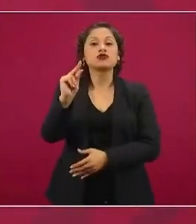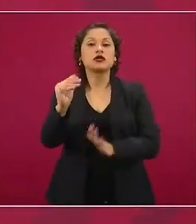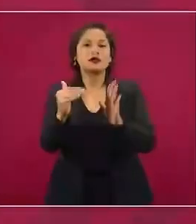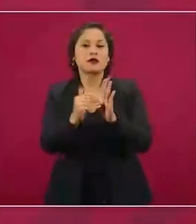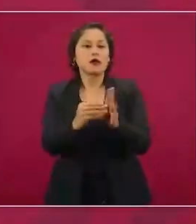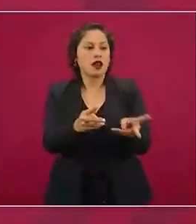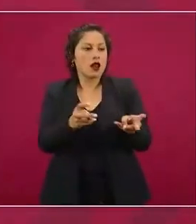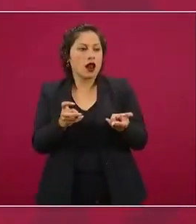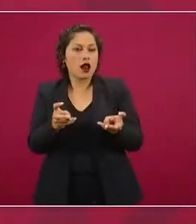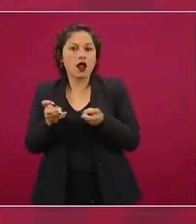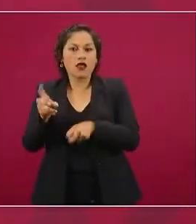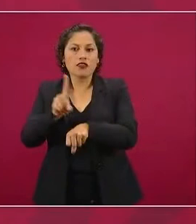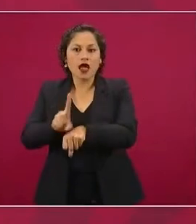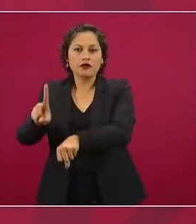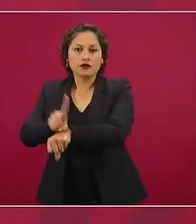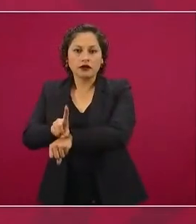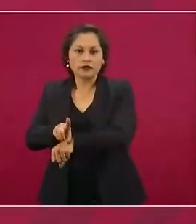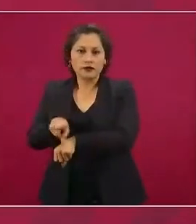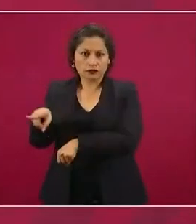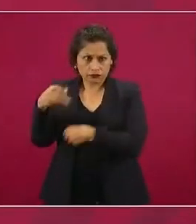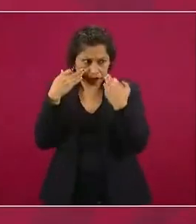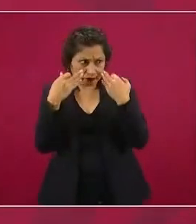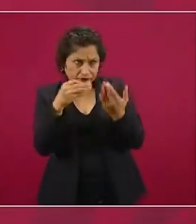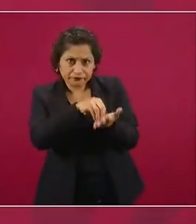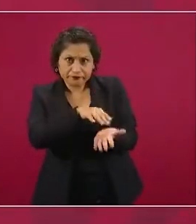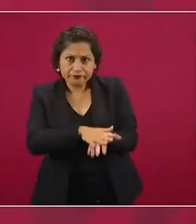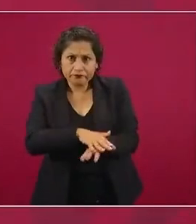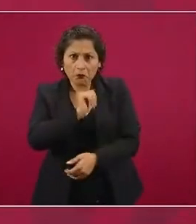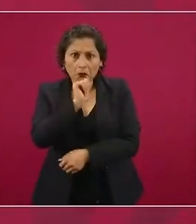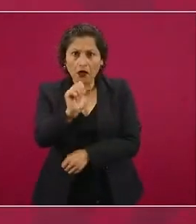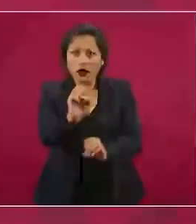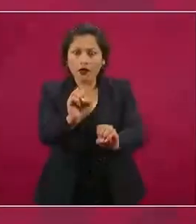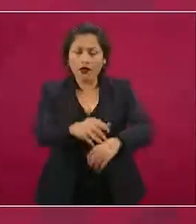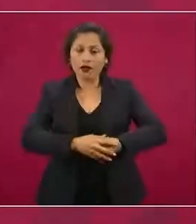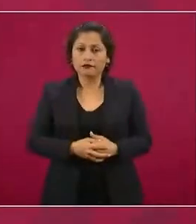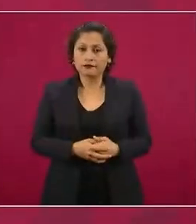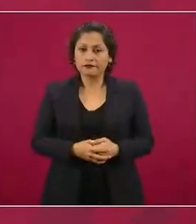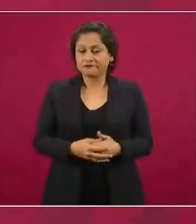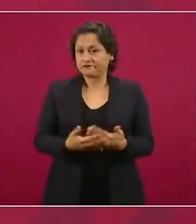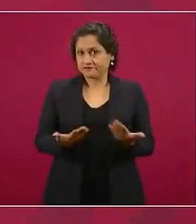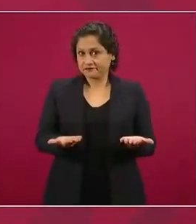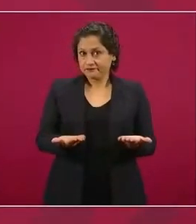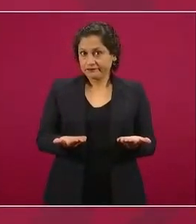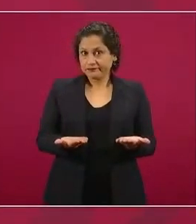nunca lo registraron y tampoco están tomando en cuenta que ahora